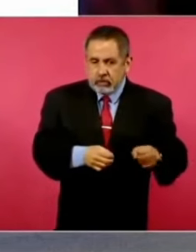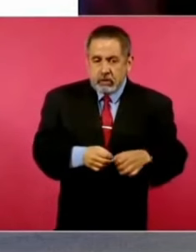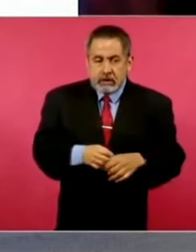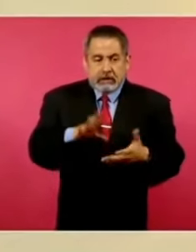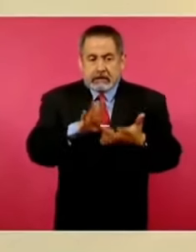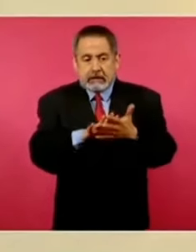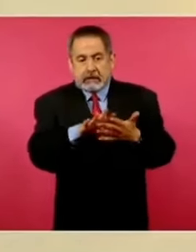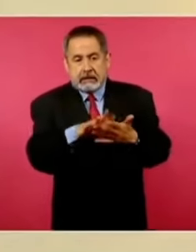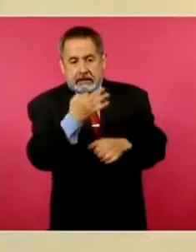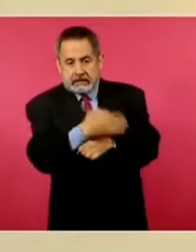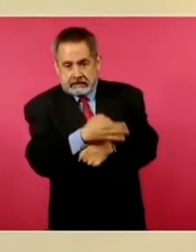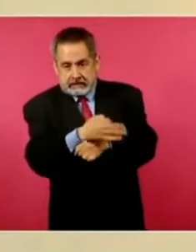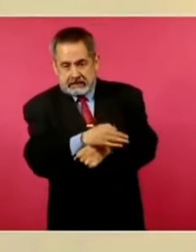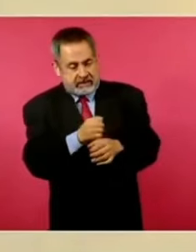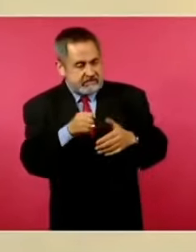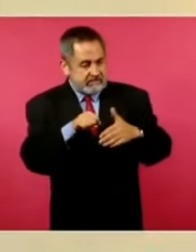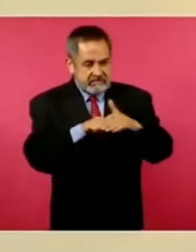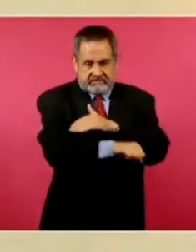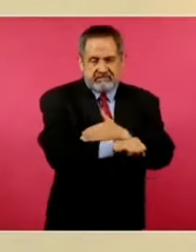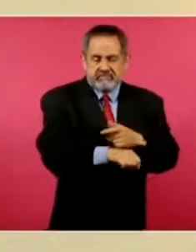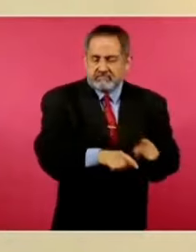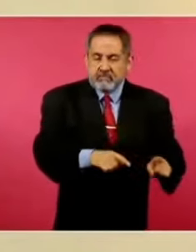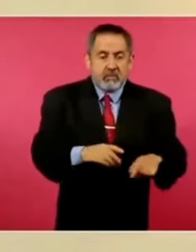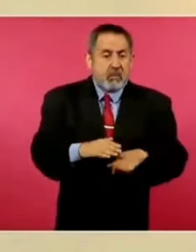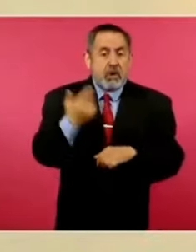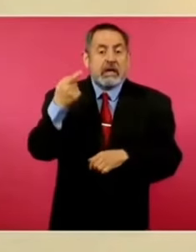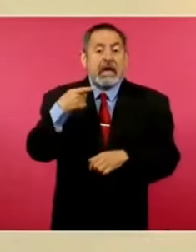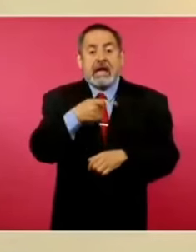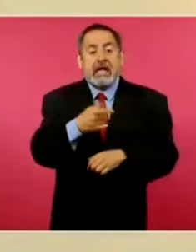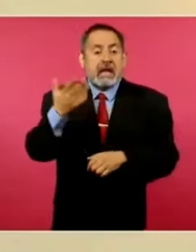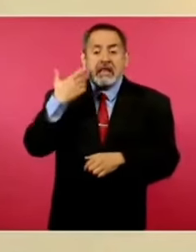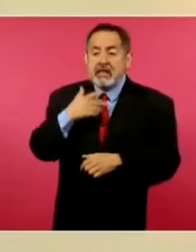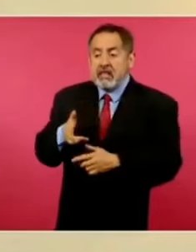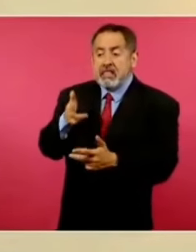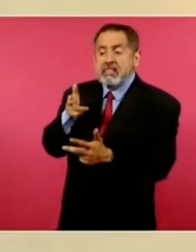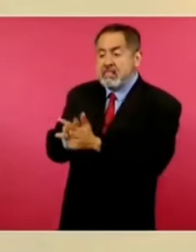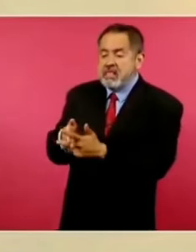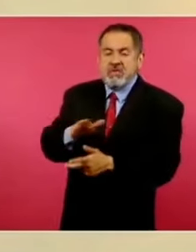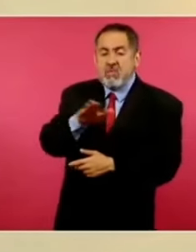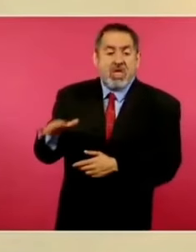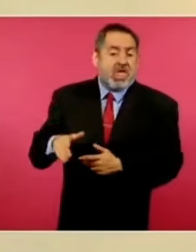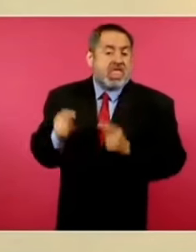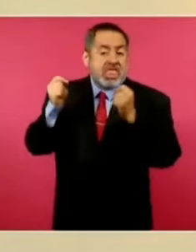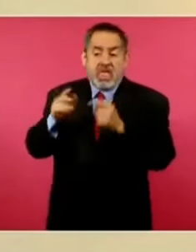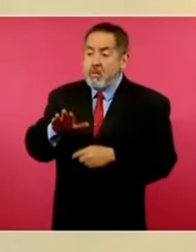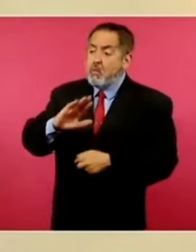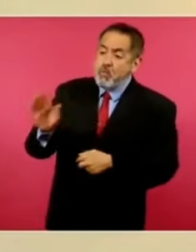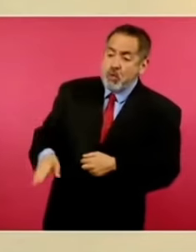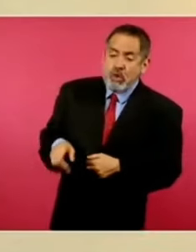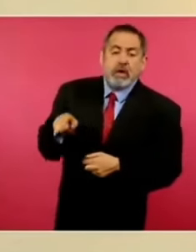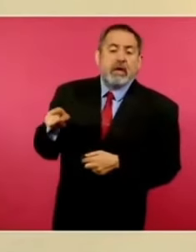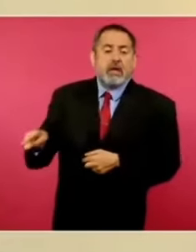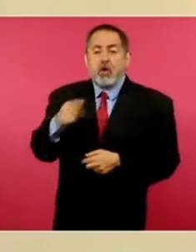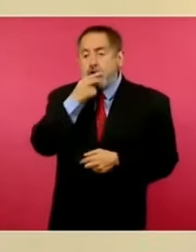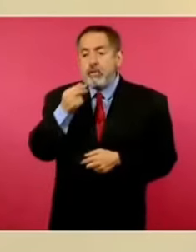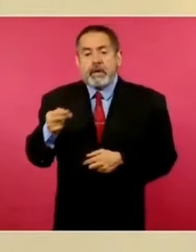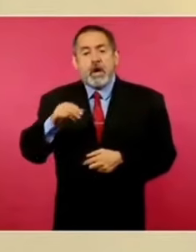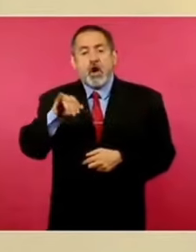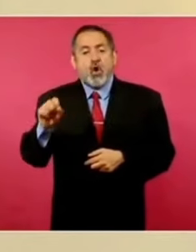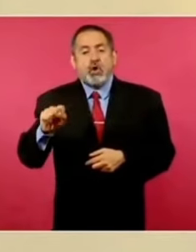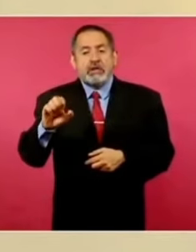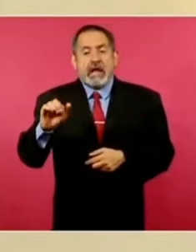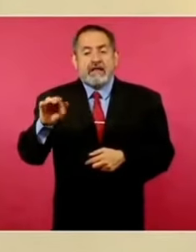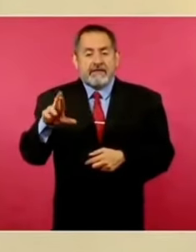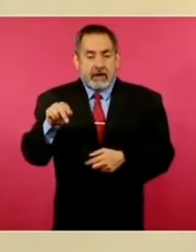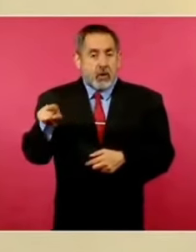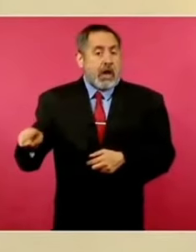medida cautelar de prisión preventiva justificada por el delito de homicidio calificado en agravio de José Alfredo n quien